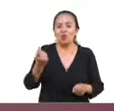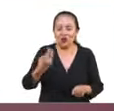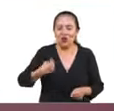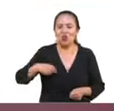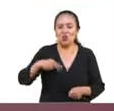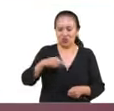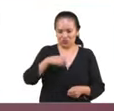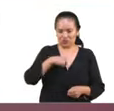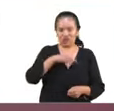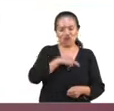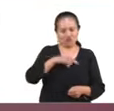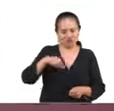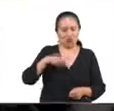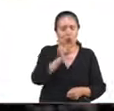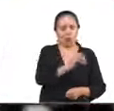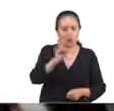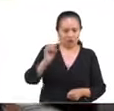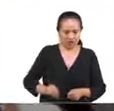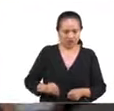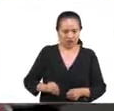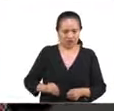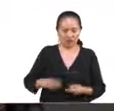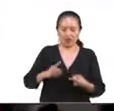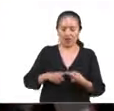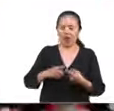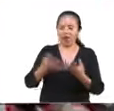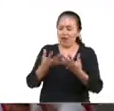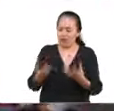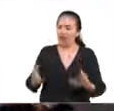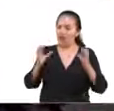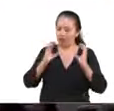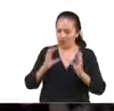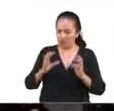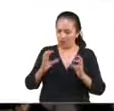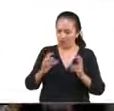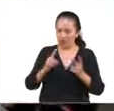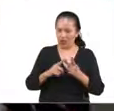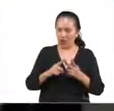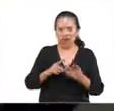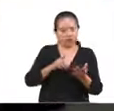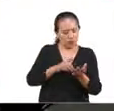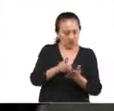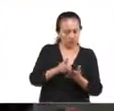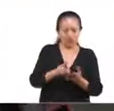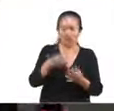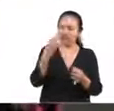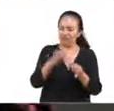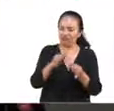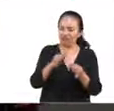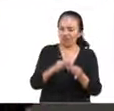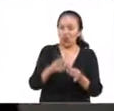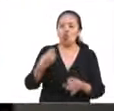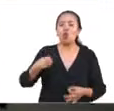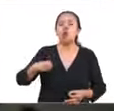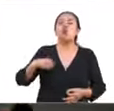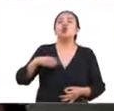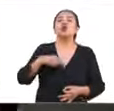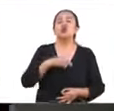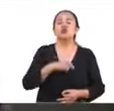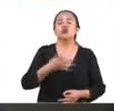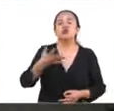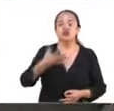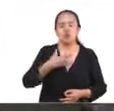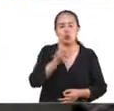una obligación, además de cuidar la tierra y seguir luchando por nuestros derechos. Nosotros tenemos la